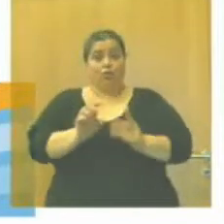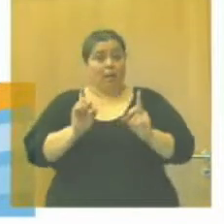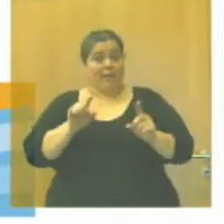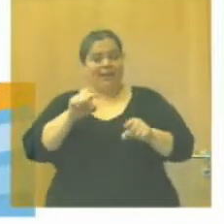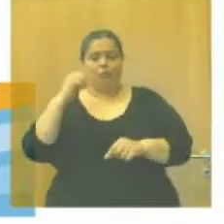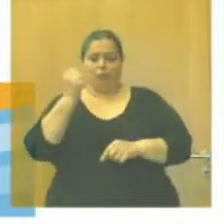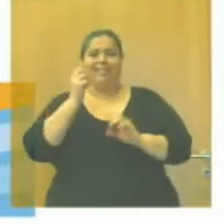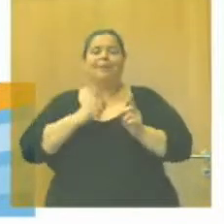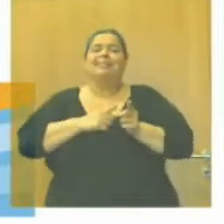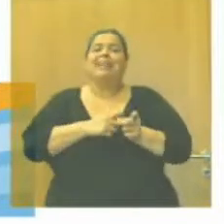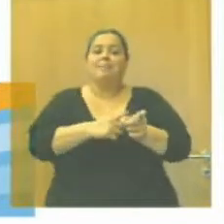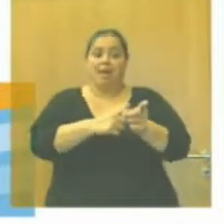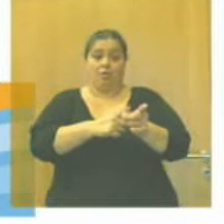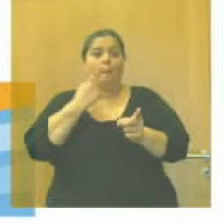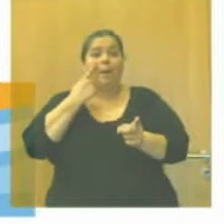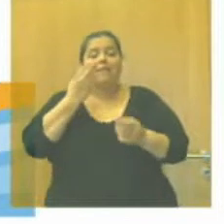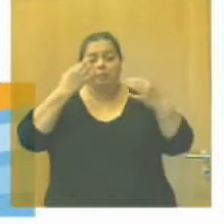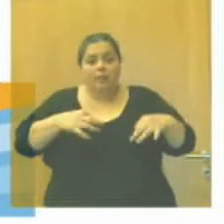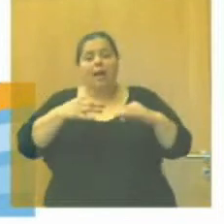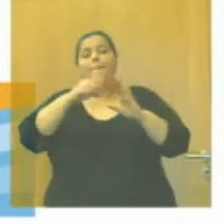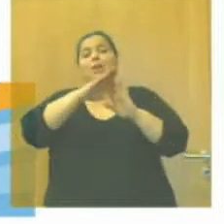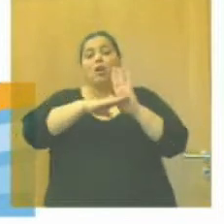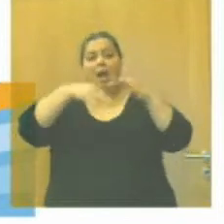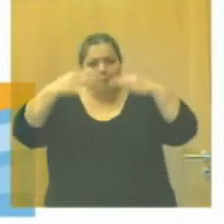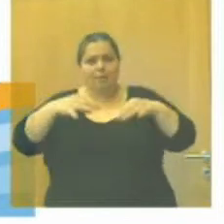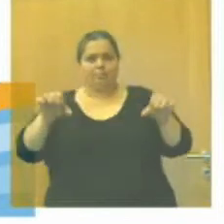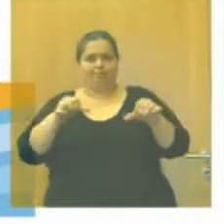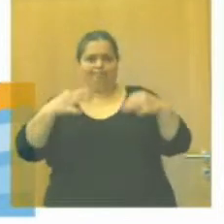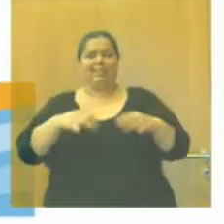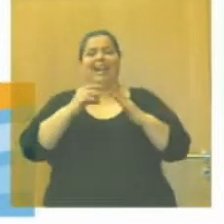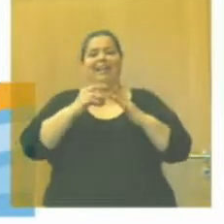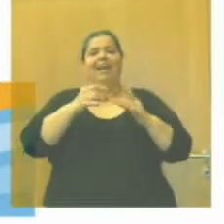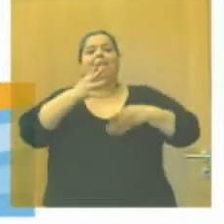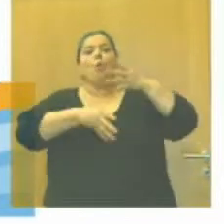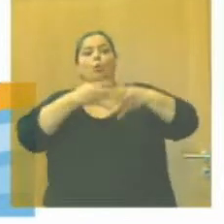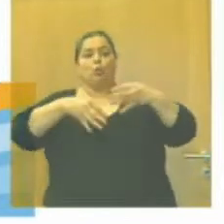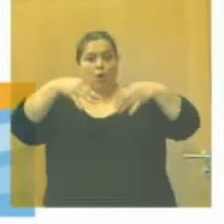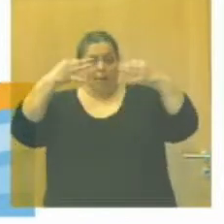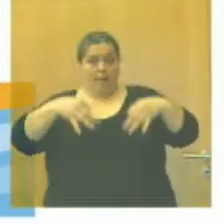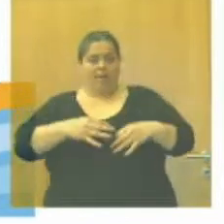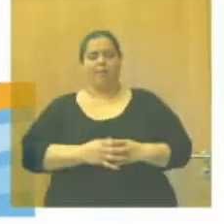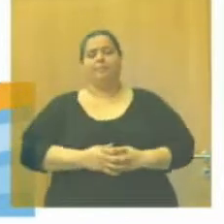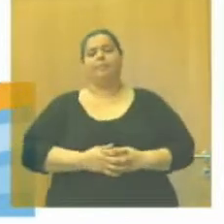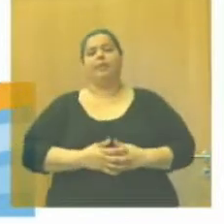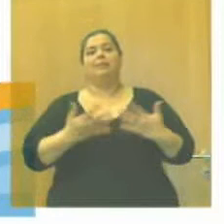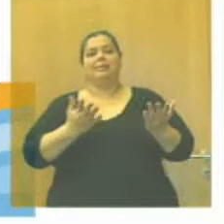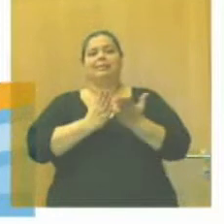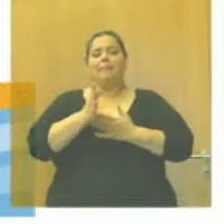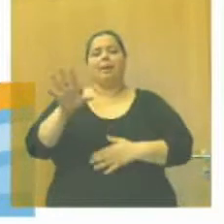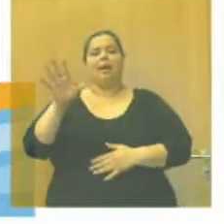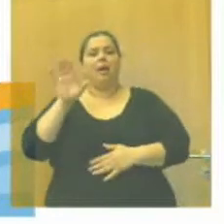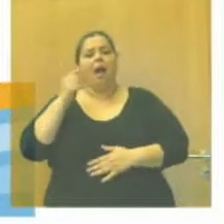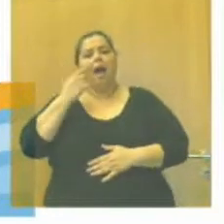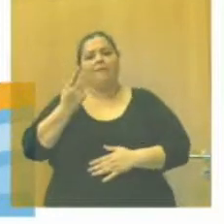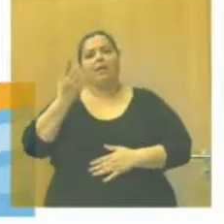el seguimiento, ¿no?, para asegurar la calidad del programa y para asegurar que está funcionando bien. Escuchándose